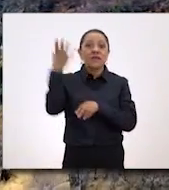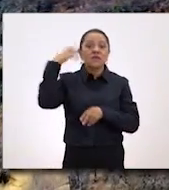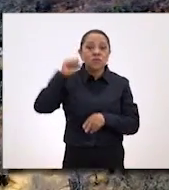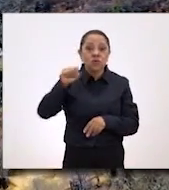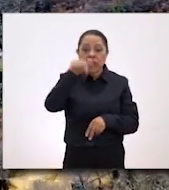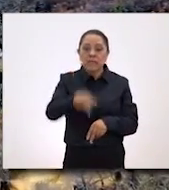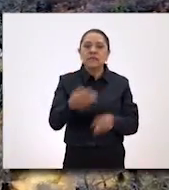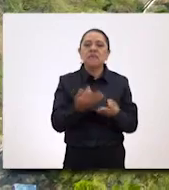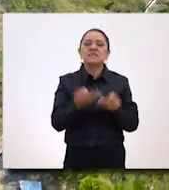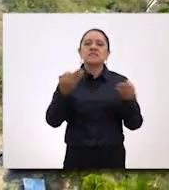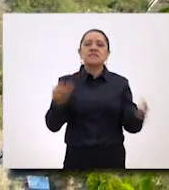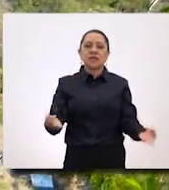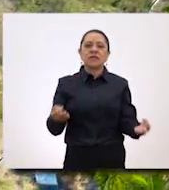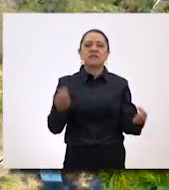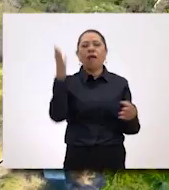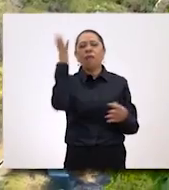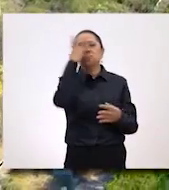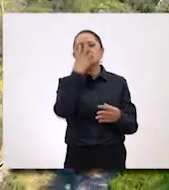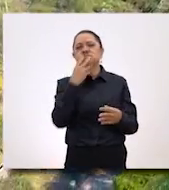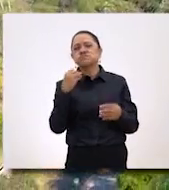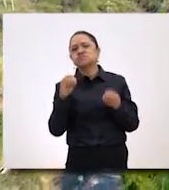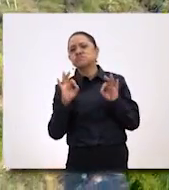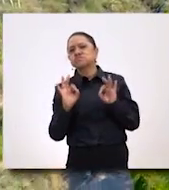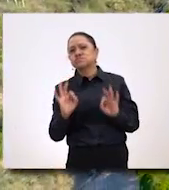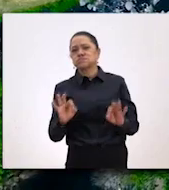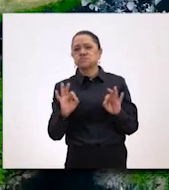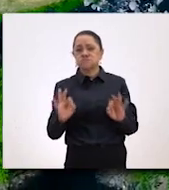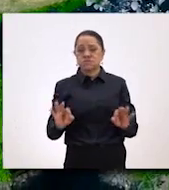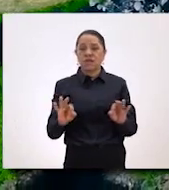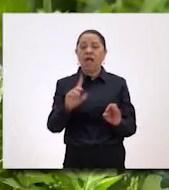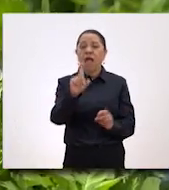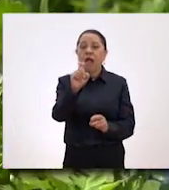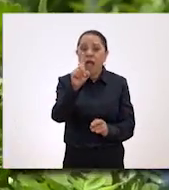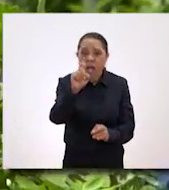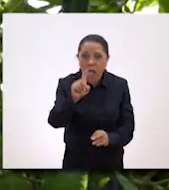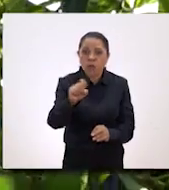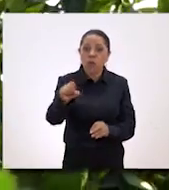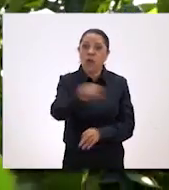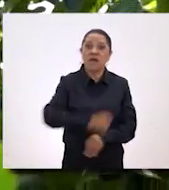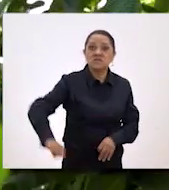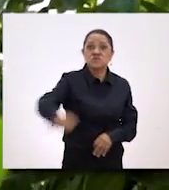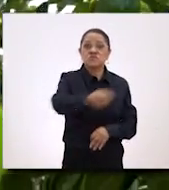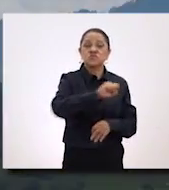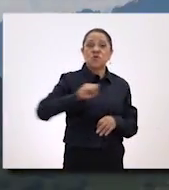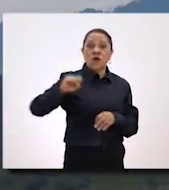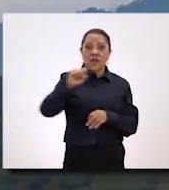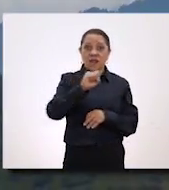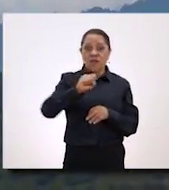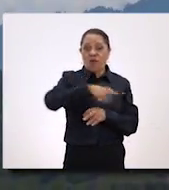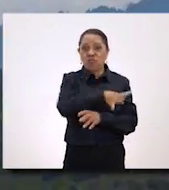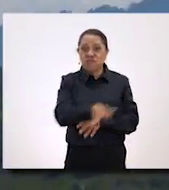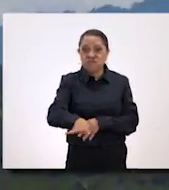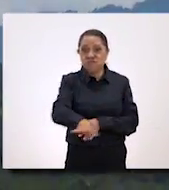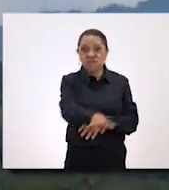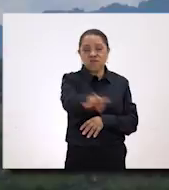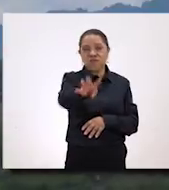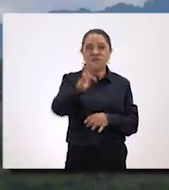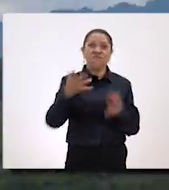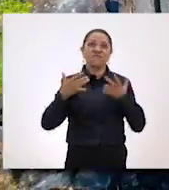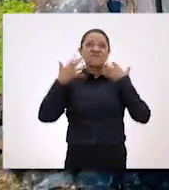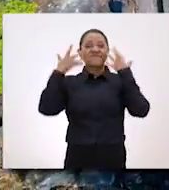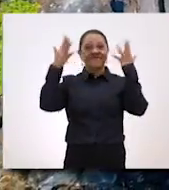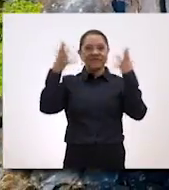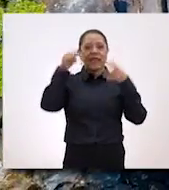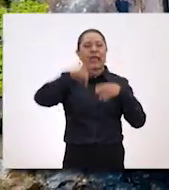Morelos es un territorio privilegiado en recursos naturales, agua, suelo y vegetación, que combinados con su clima